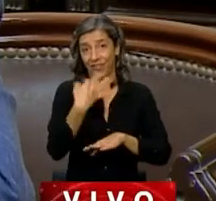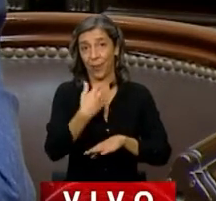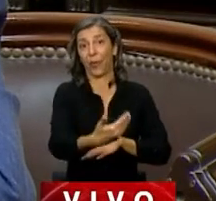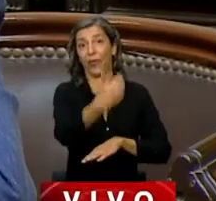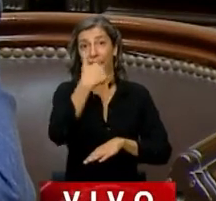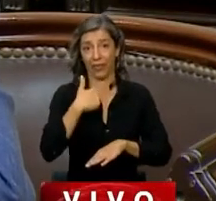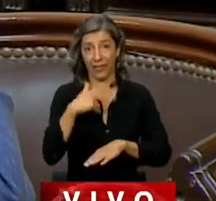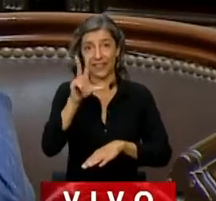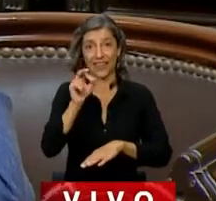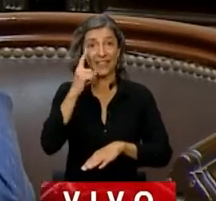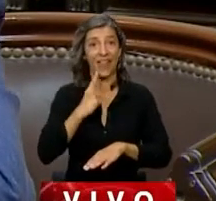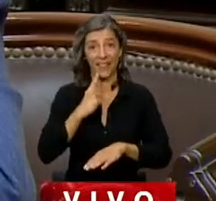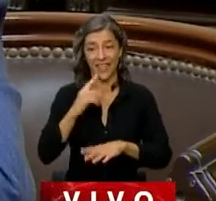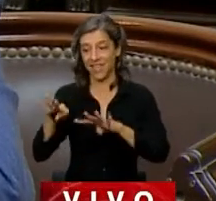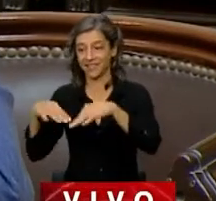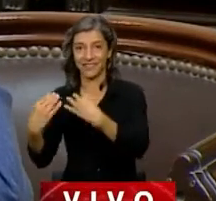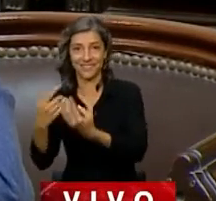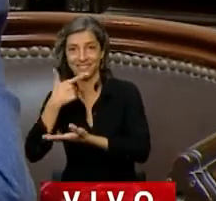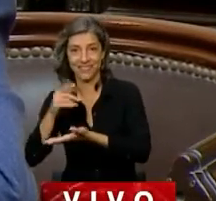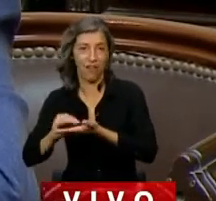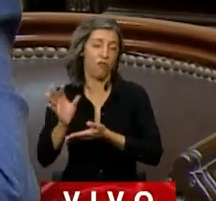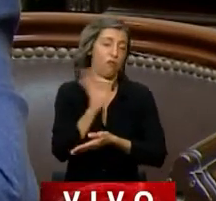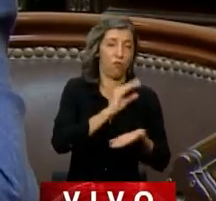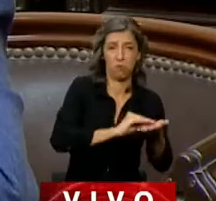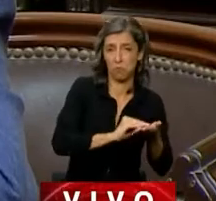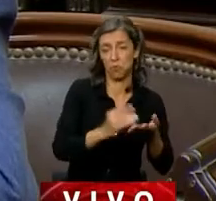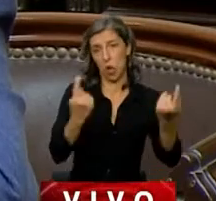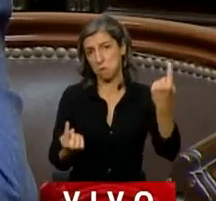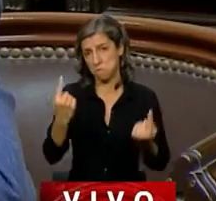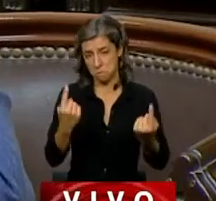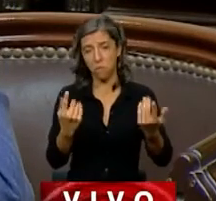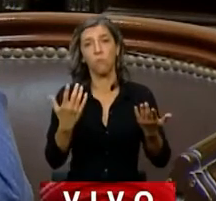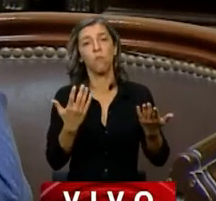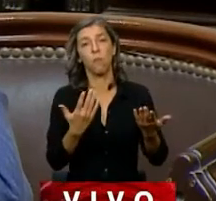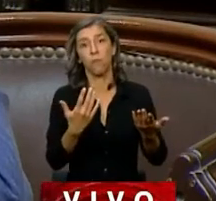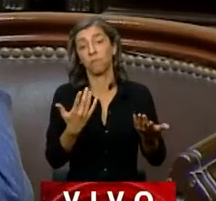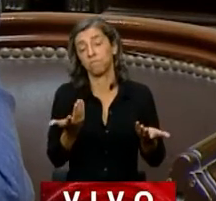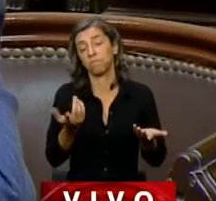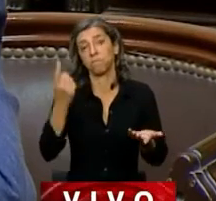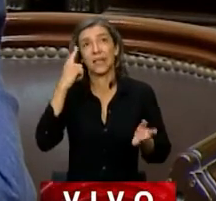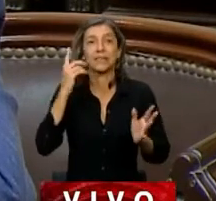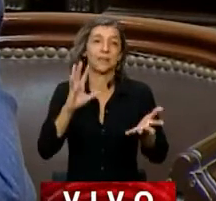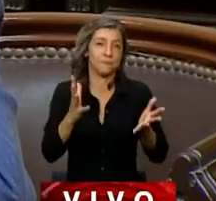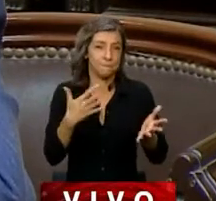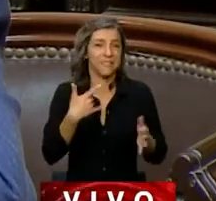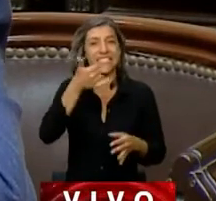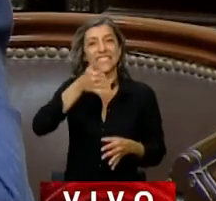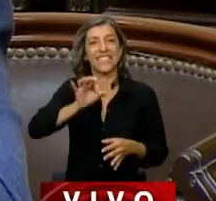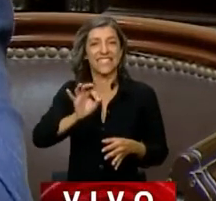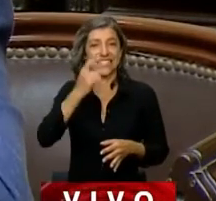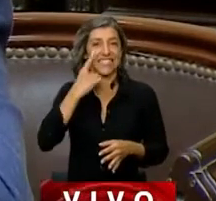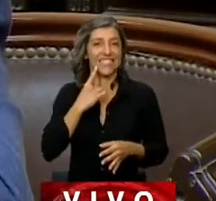días a una de las cámaras, o sea que uno puede pensar que mínimamente cada 60 días podemos recibir un